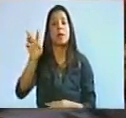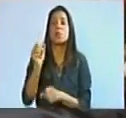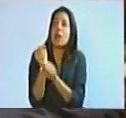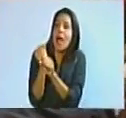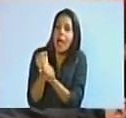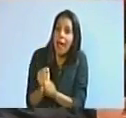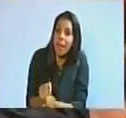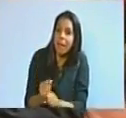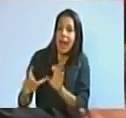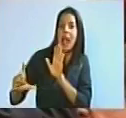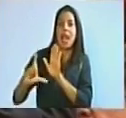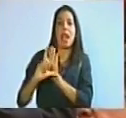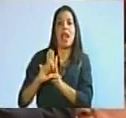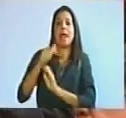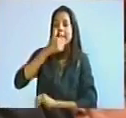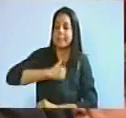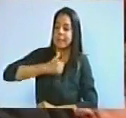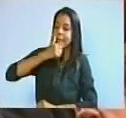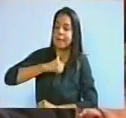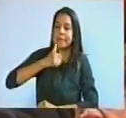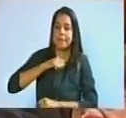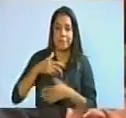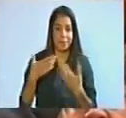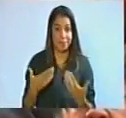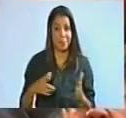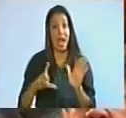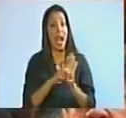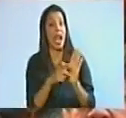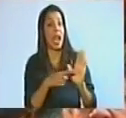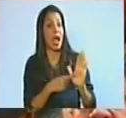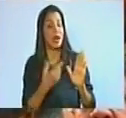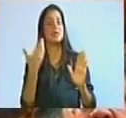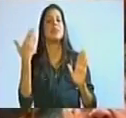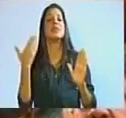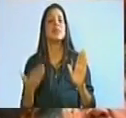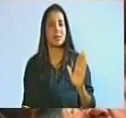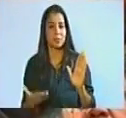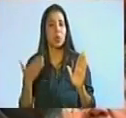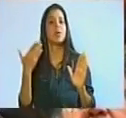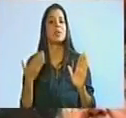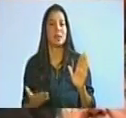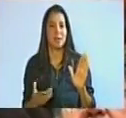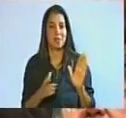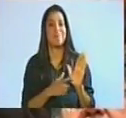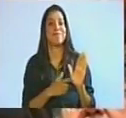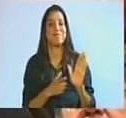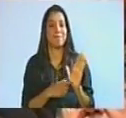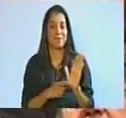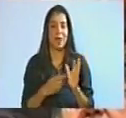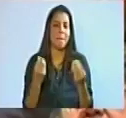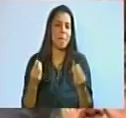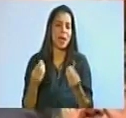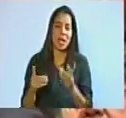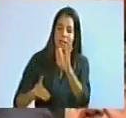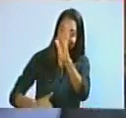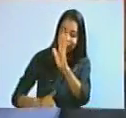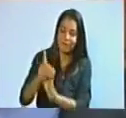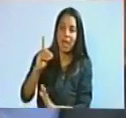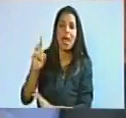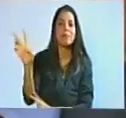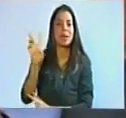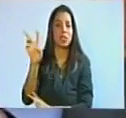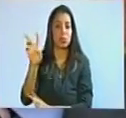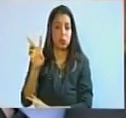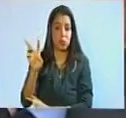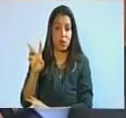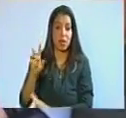pueblo. Creo que tiene un impacto fundamental en el desarrollo futuro de